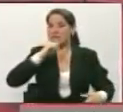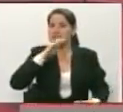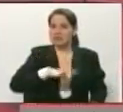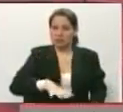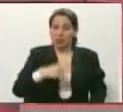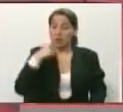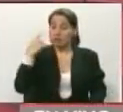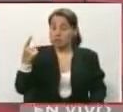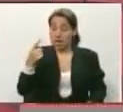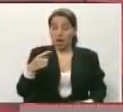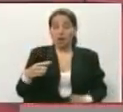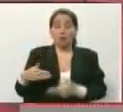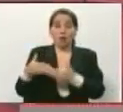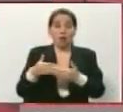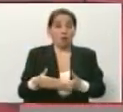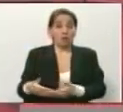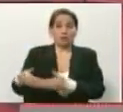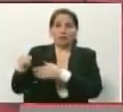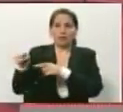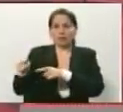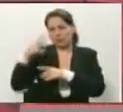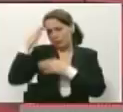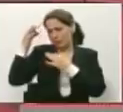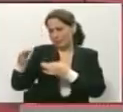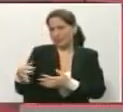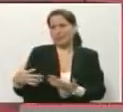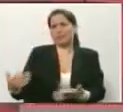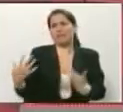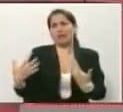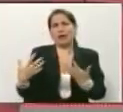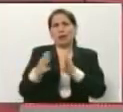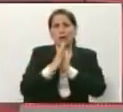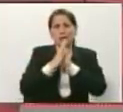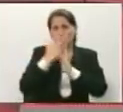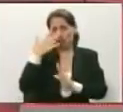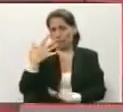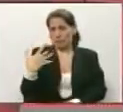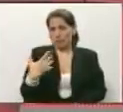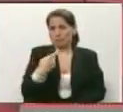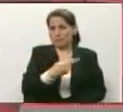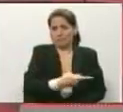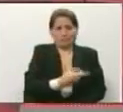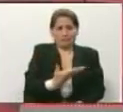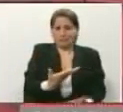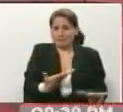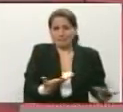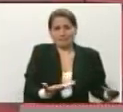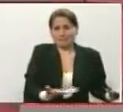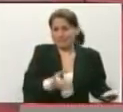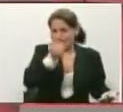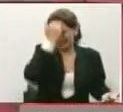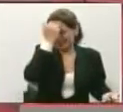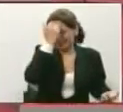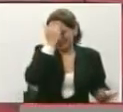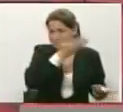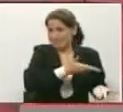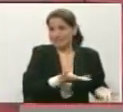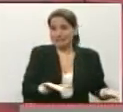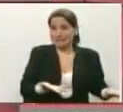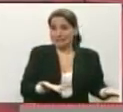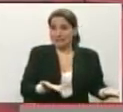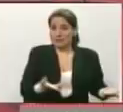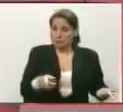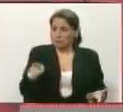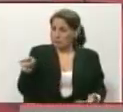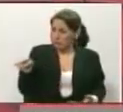le creyeron, por Dios, papá, ustedes son la potencia más grande de este mundo, le van a creer unos bolsas de este tipo. ¿Ah? Se van a